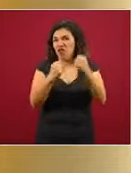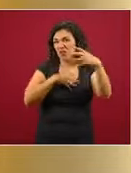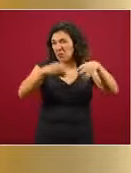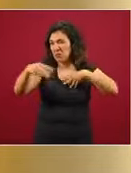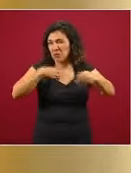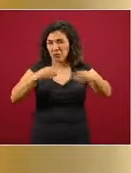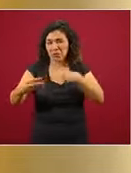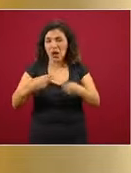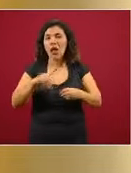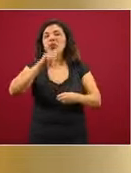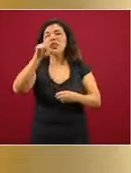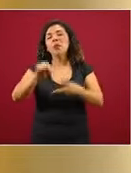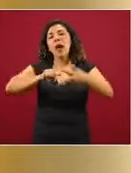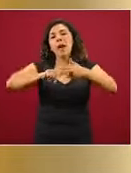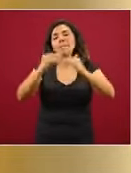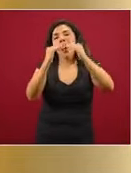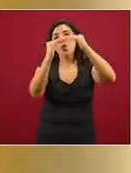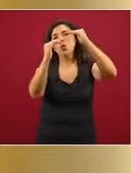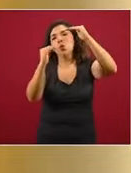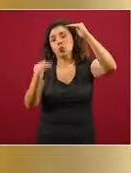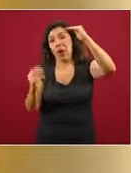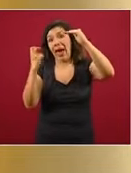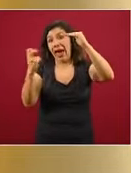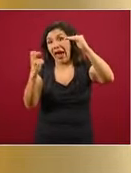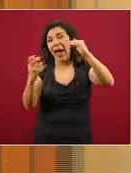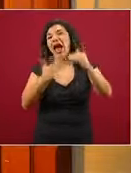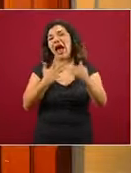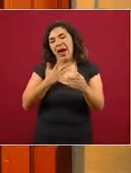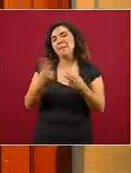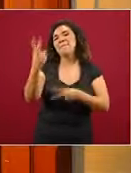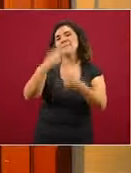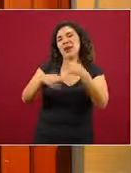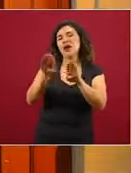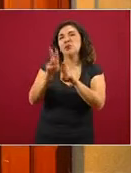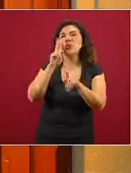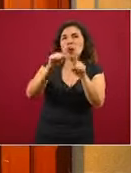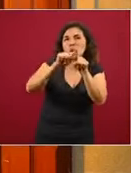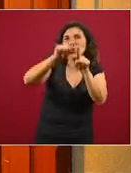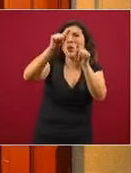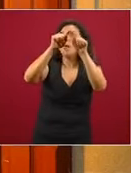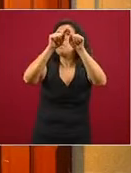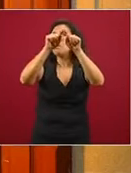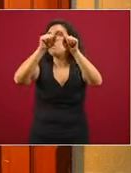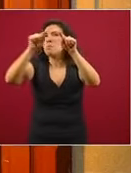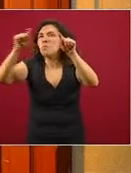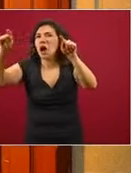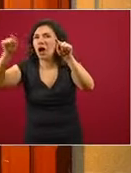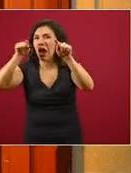primera ola de contagios. Esas contribuyen precisamente a la meseta que estamos